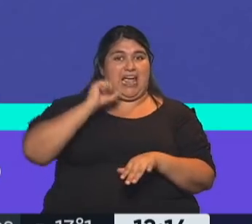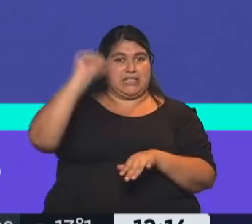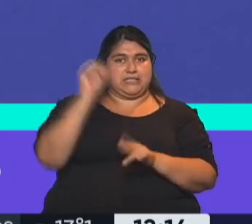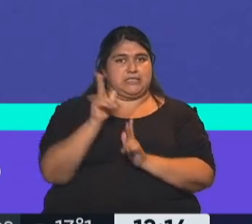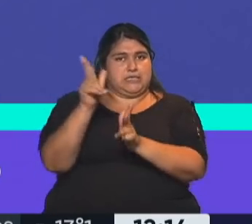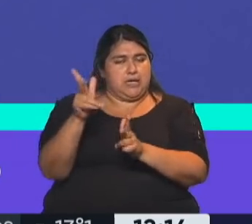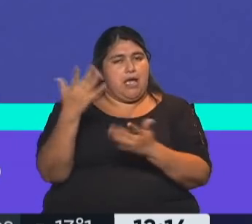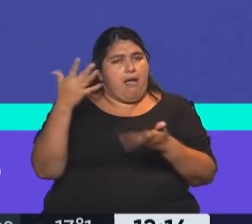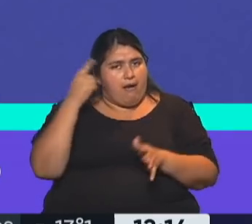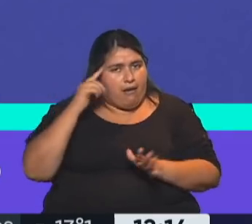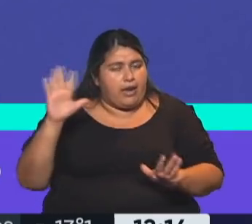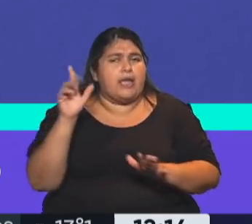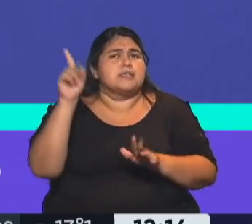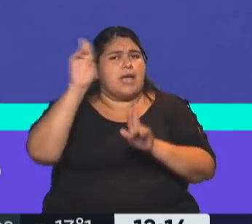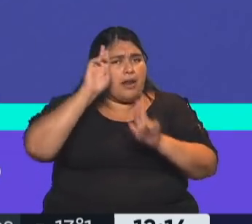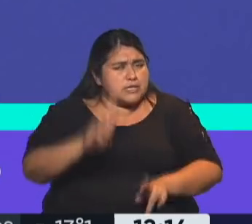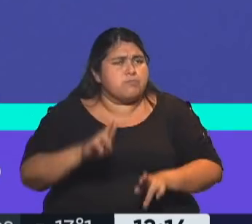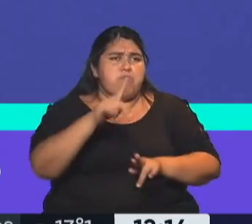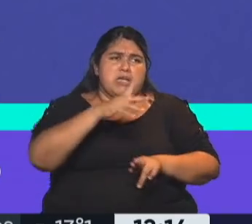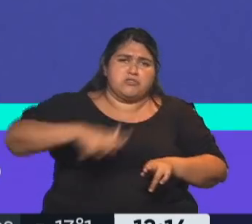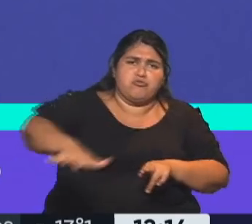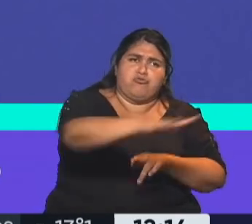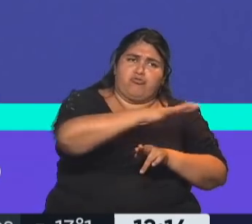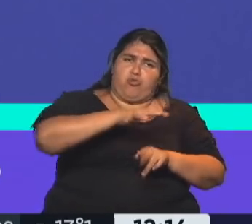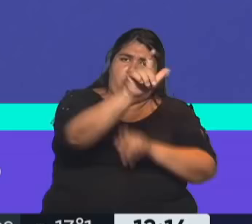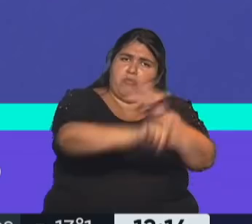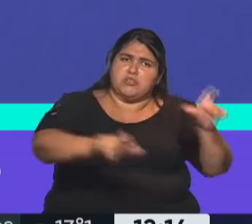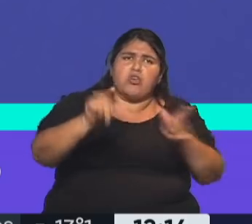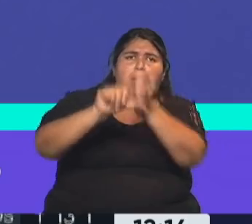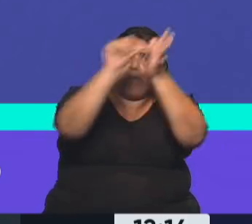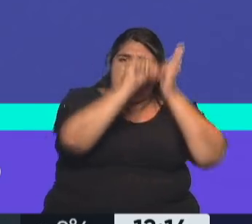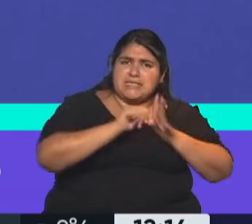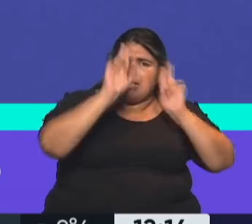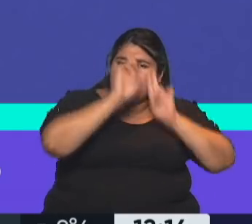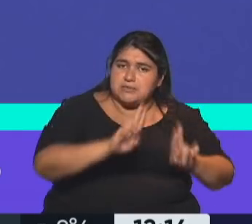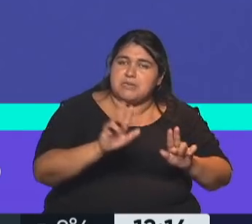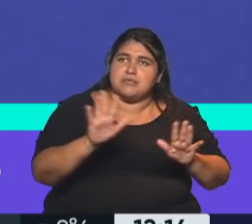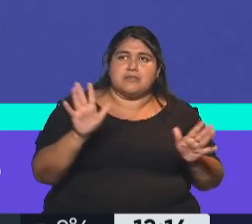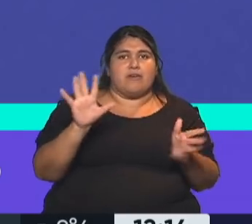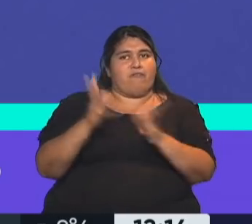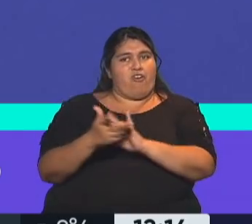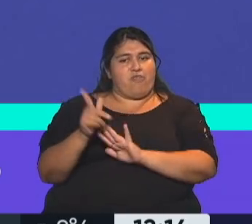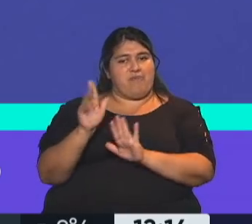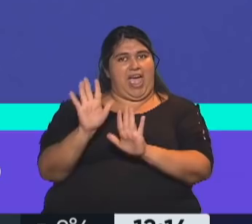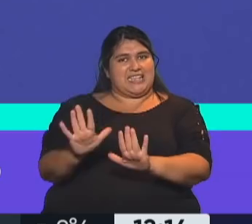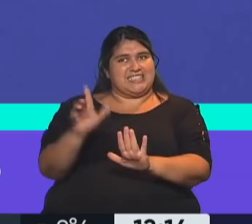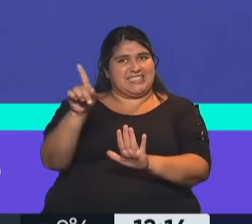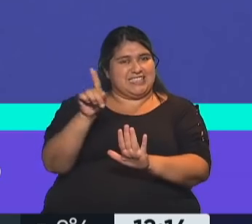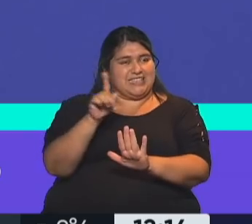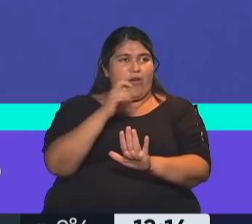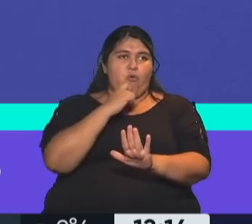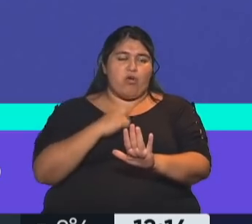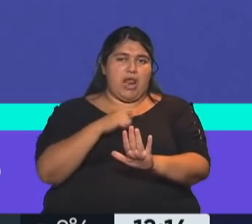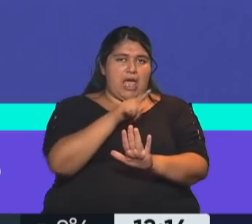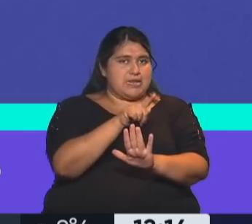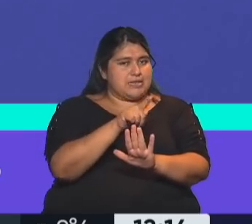que cree en el respeto a la integridad territorial de todos los países, pero que considera que la cuestión de Ucrania